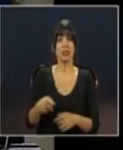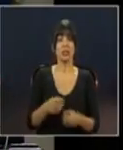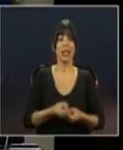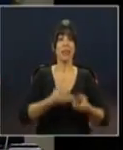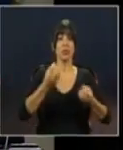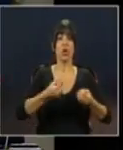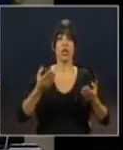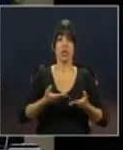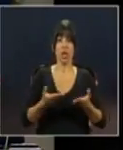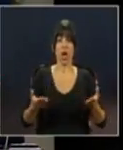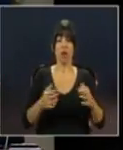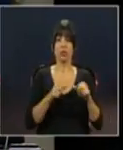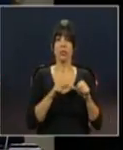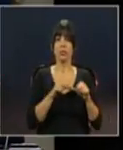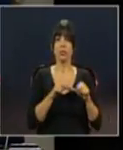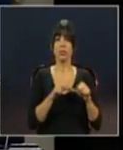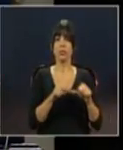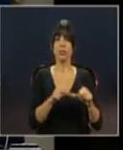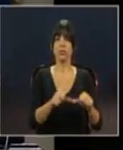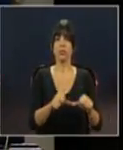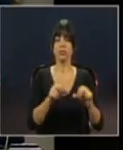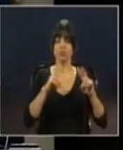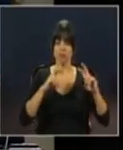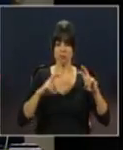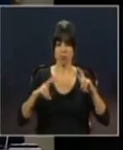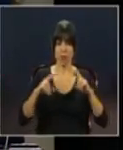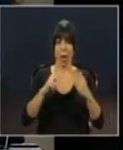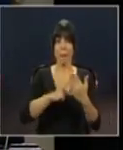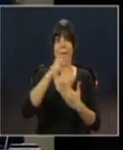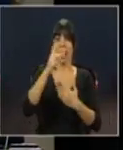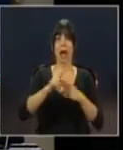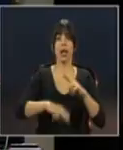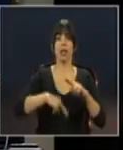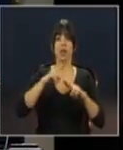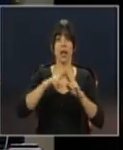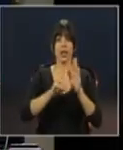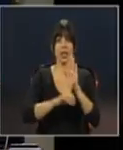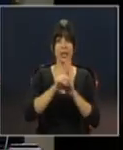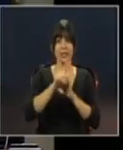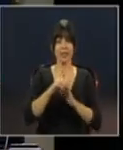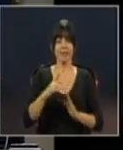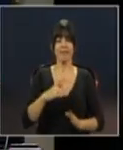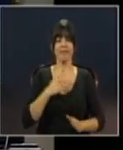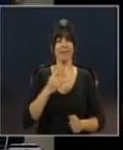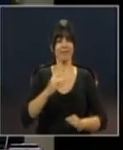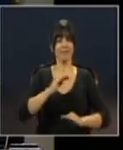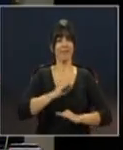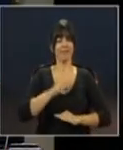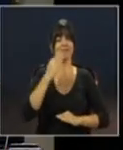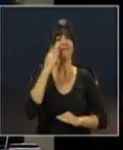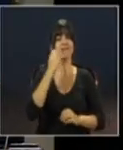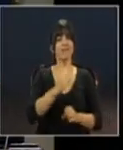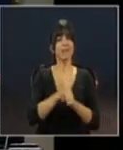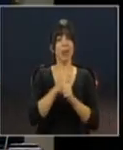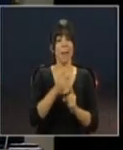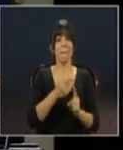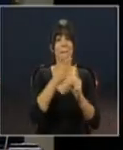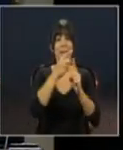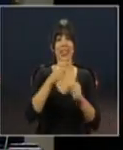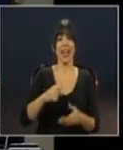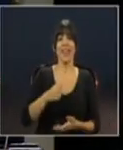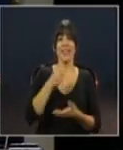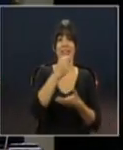mantuvieron constantes. Al revisar el Plan Nacional de Desarrollo, con satisfacción confirmamos que la meta de inversión